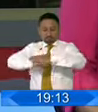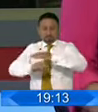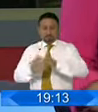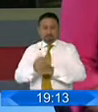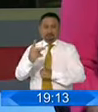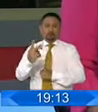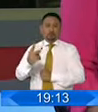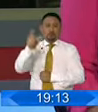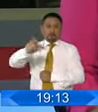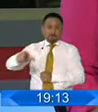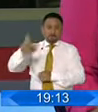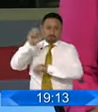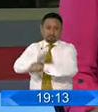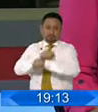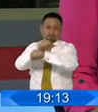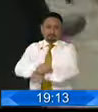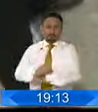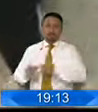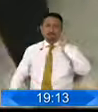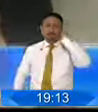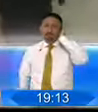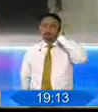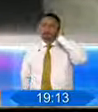fueron detenidas durante la operación.